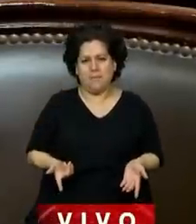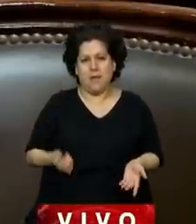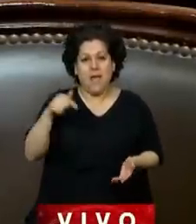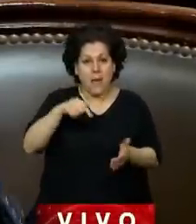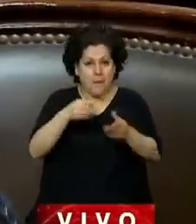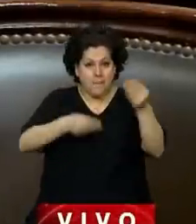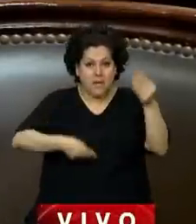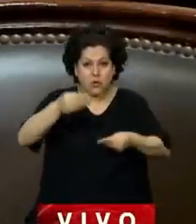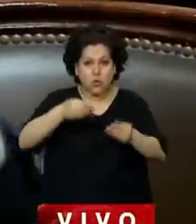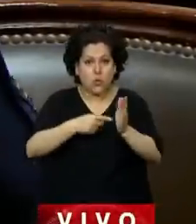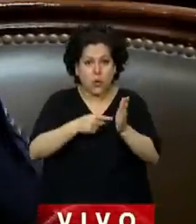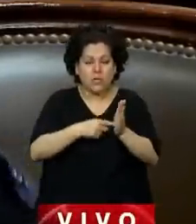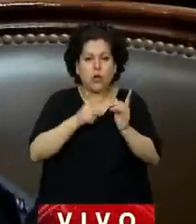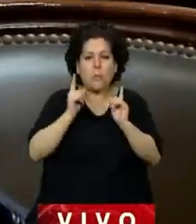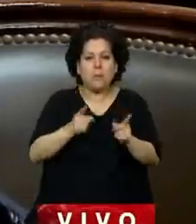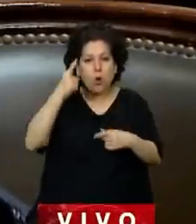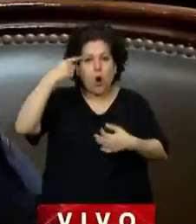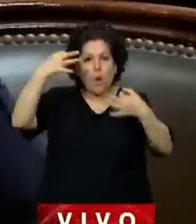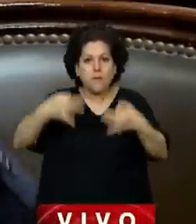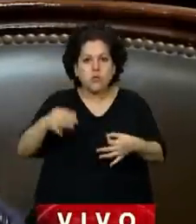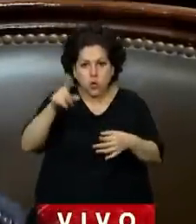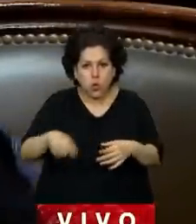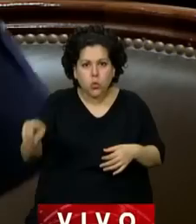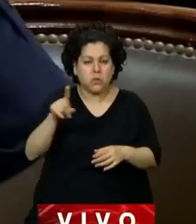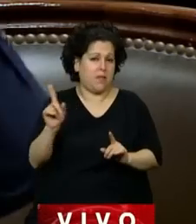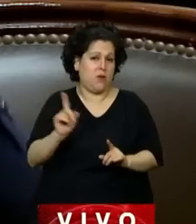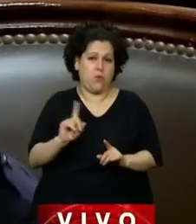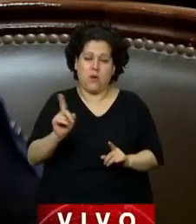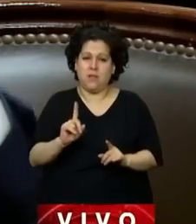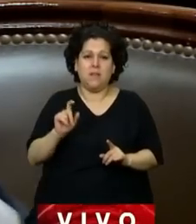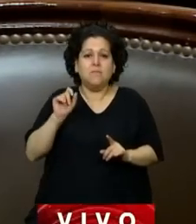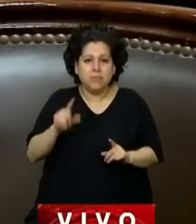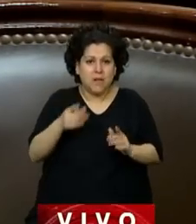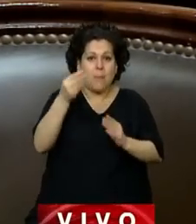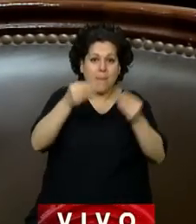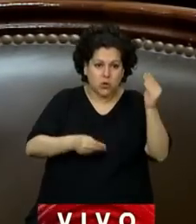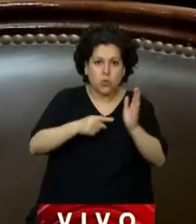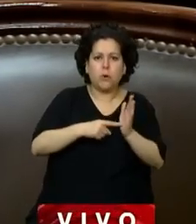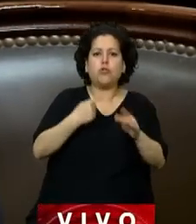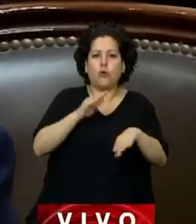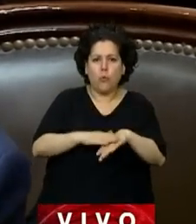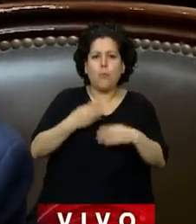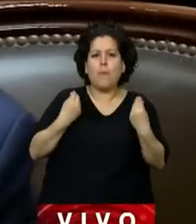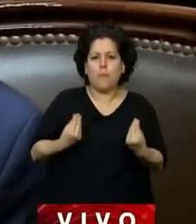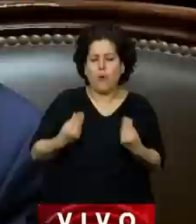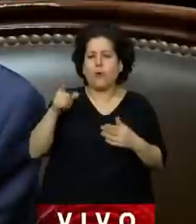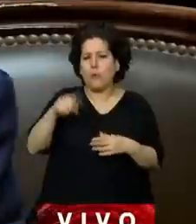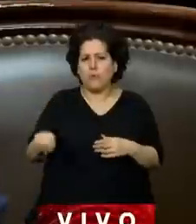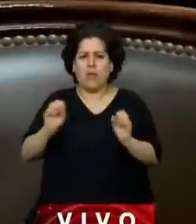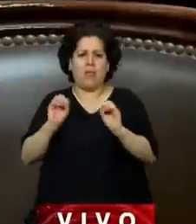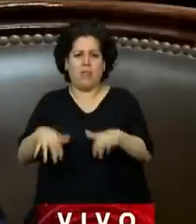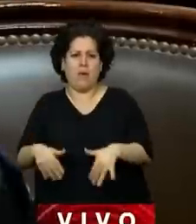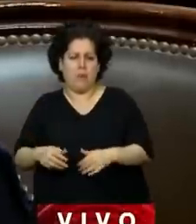Este es un presupuesto que no es hijo de sus convicciones, es hijo de su debilidad. Este es un presupuesto que es